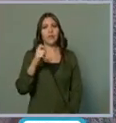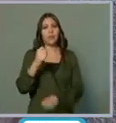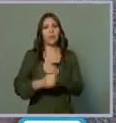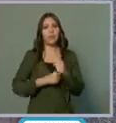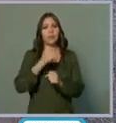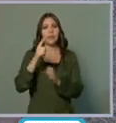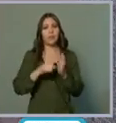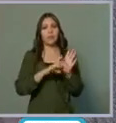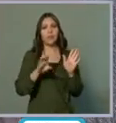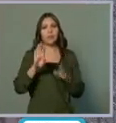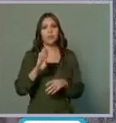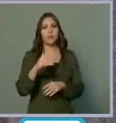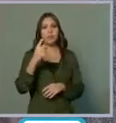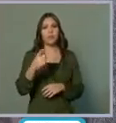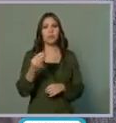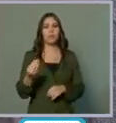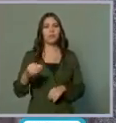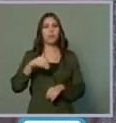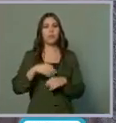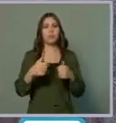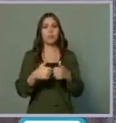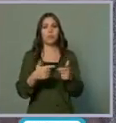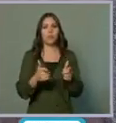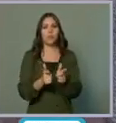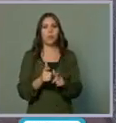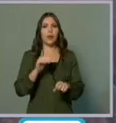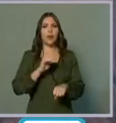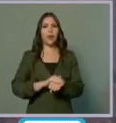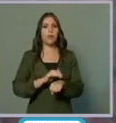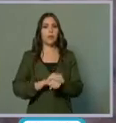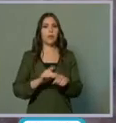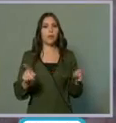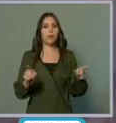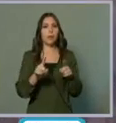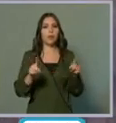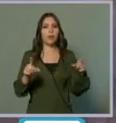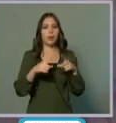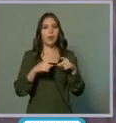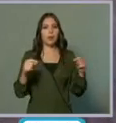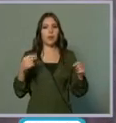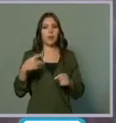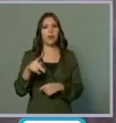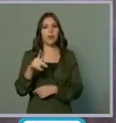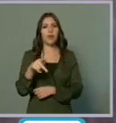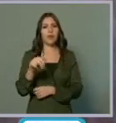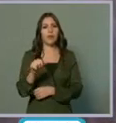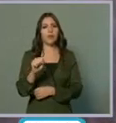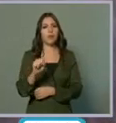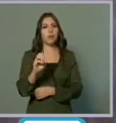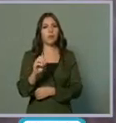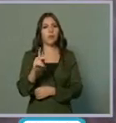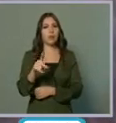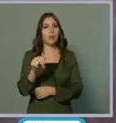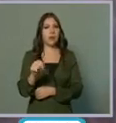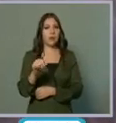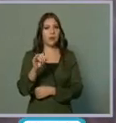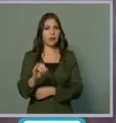1991 formé la Asociación de Amigos de la Música Japonesa, Kasokai,